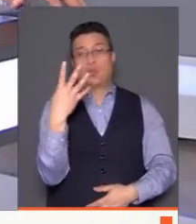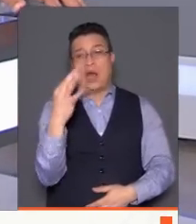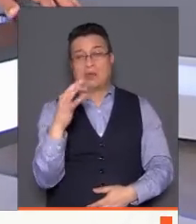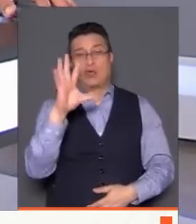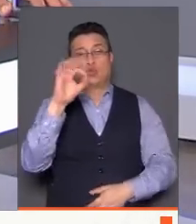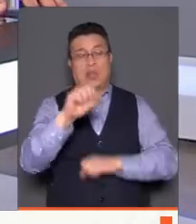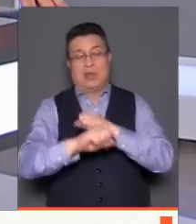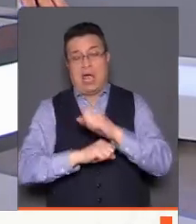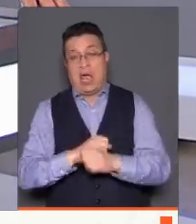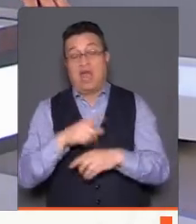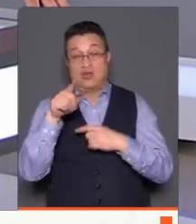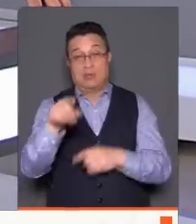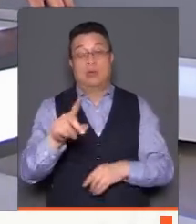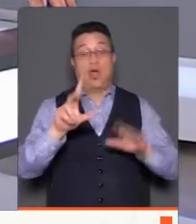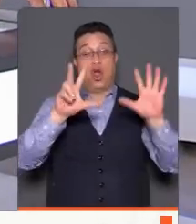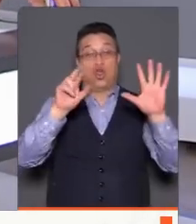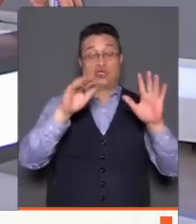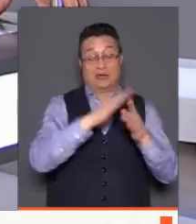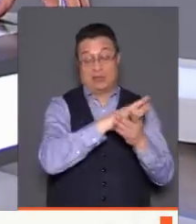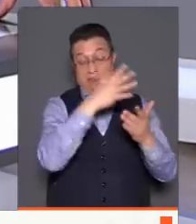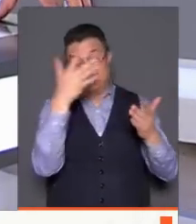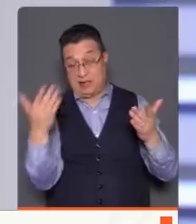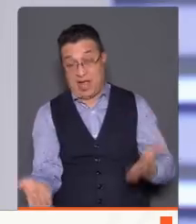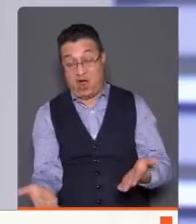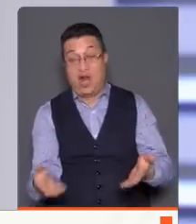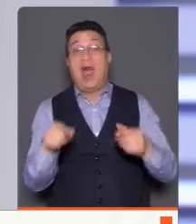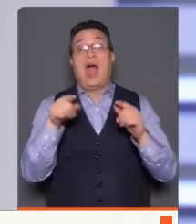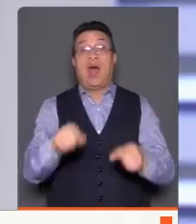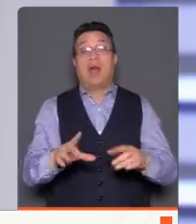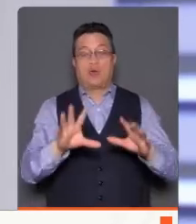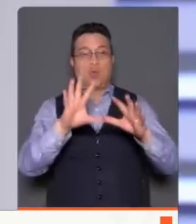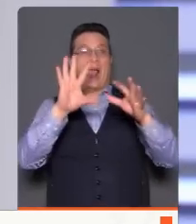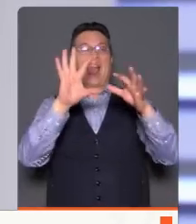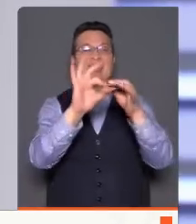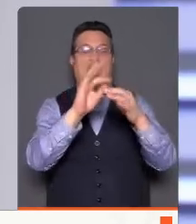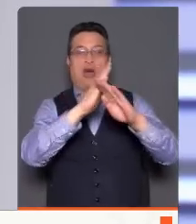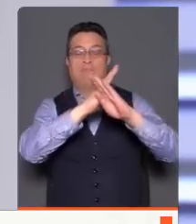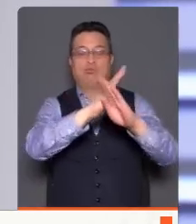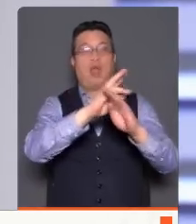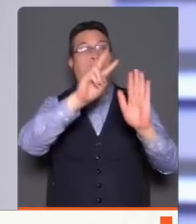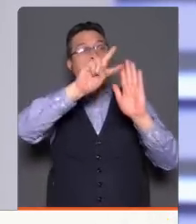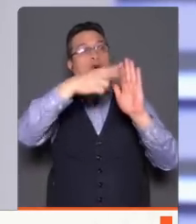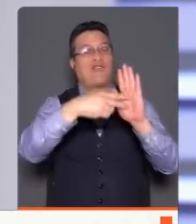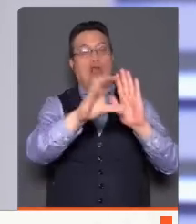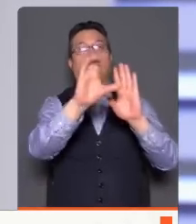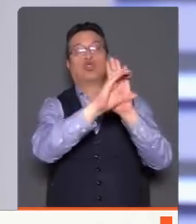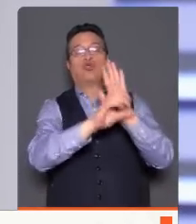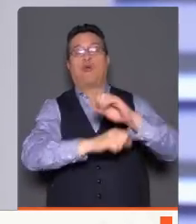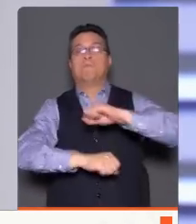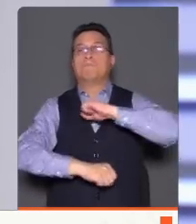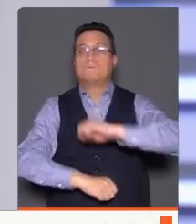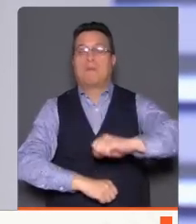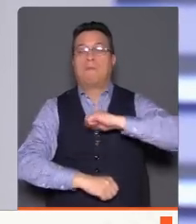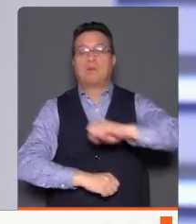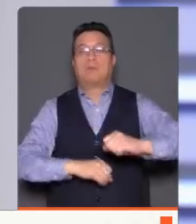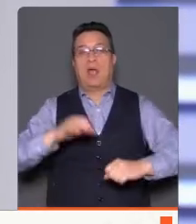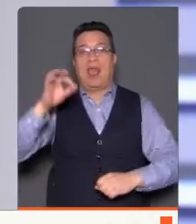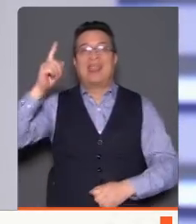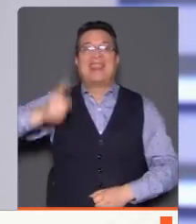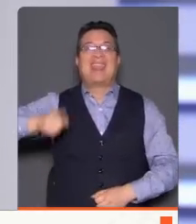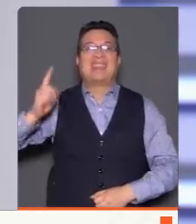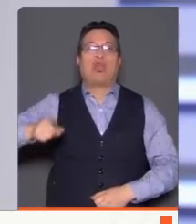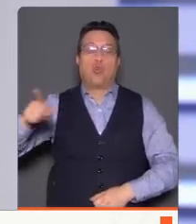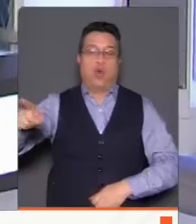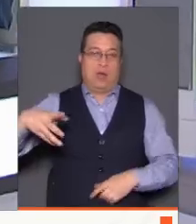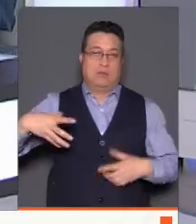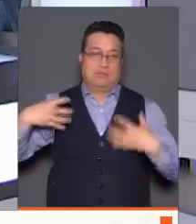sé, desde el 80, se haya puesto un candado para hacer cualquier modificación a la constitución nacida en dictadura. Me alegra que